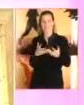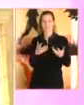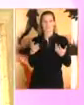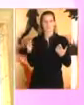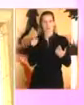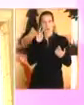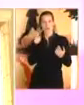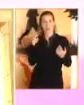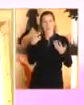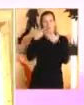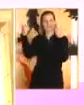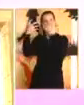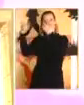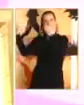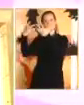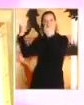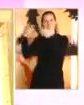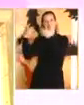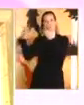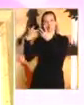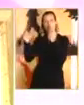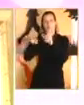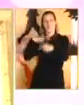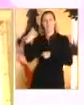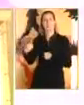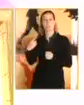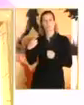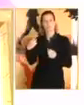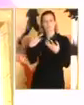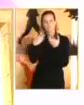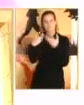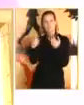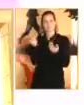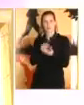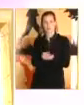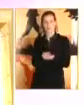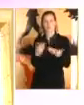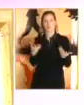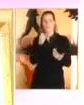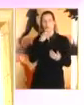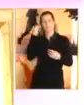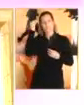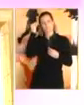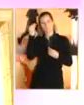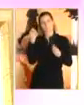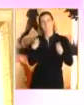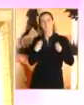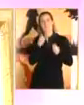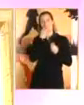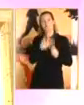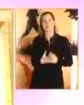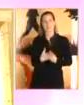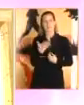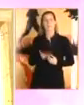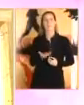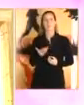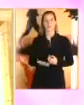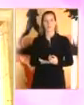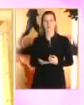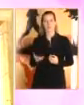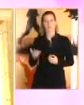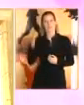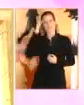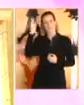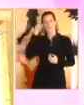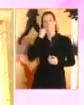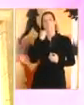casa, luego lo vamos a recalcar, pero bueno, si es bueno vivir, todavía es mejor soñar y lo mejor de todo es despertar. ¿Una frase de quién, Celia? De Antonio